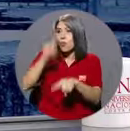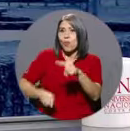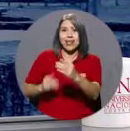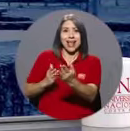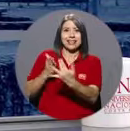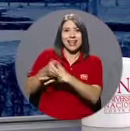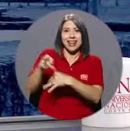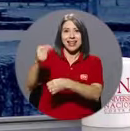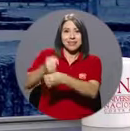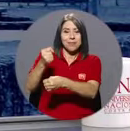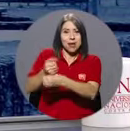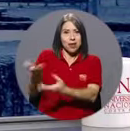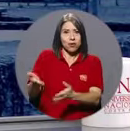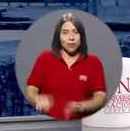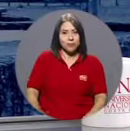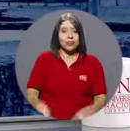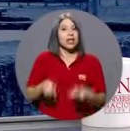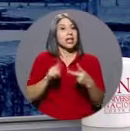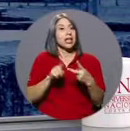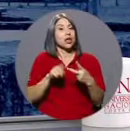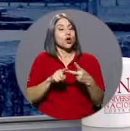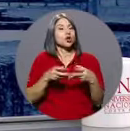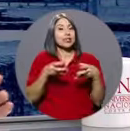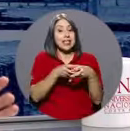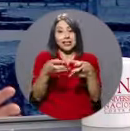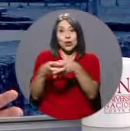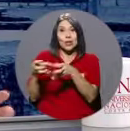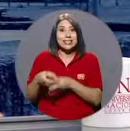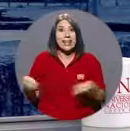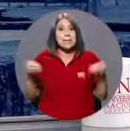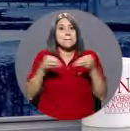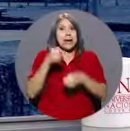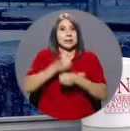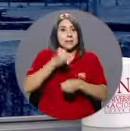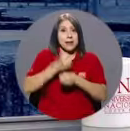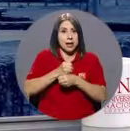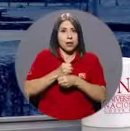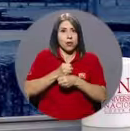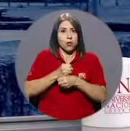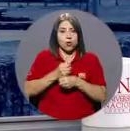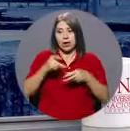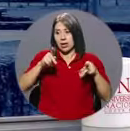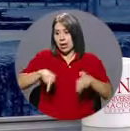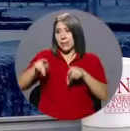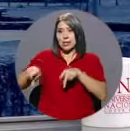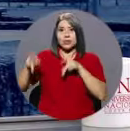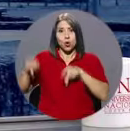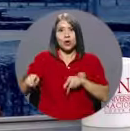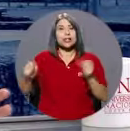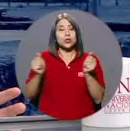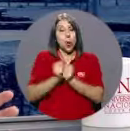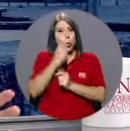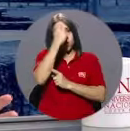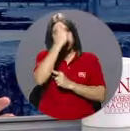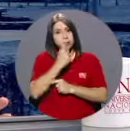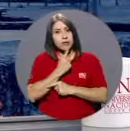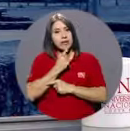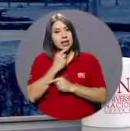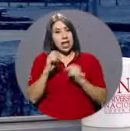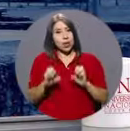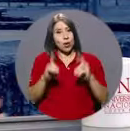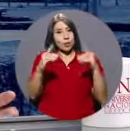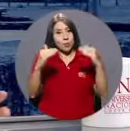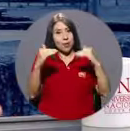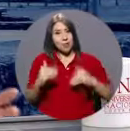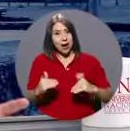a ese empleo que está generando este sector. Y los sectores que más empleo generan, donde se podría ubicar la población con un perfil educativo más